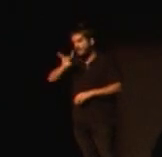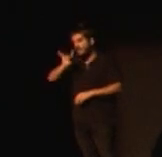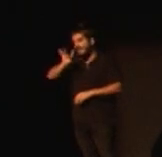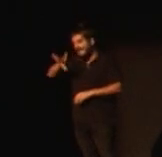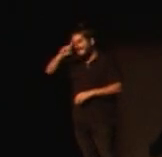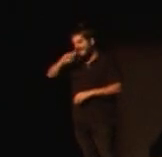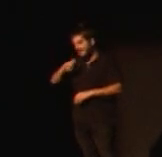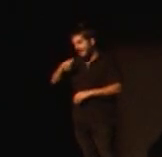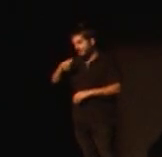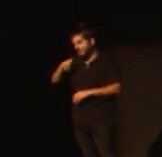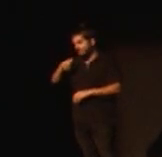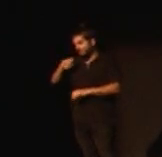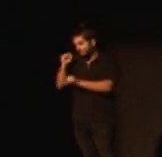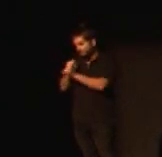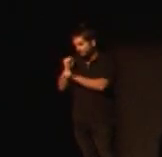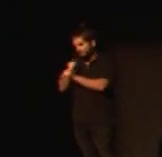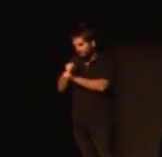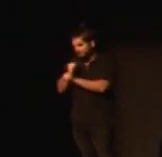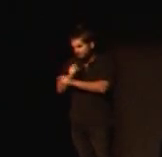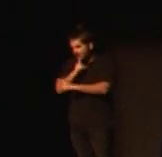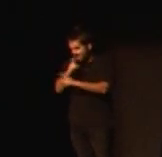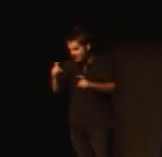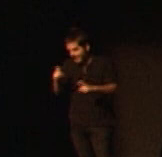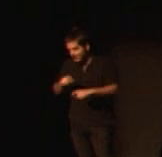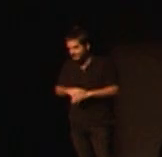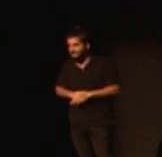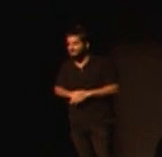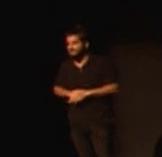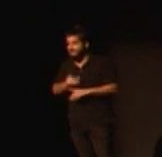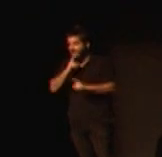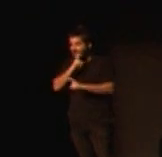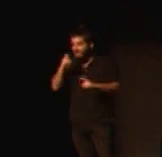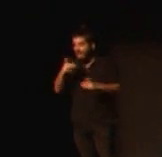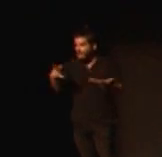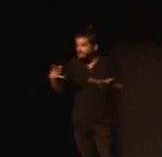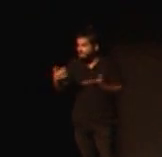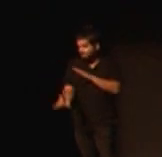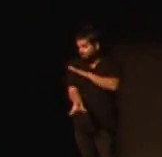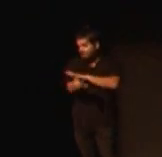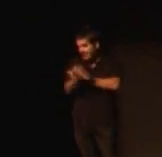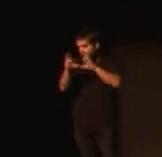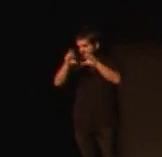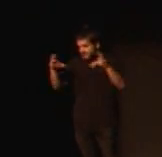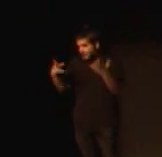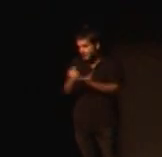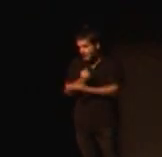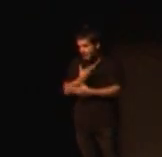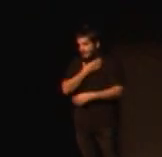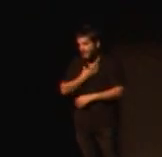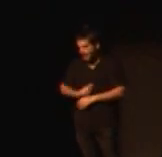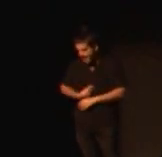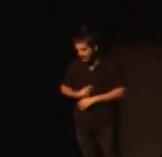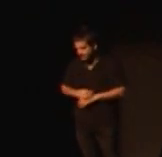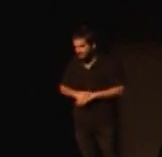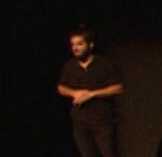esta fundación. Los fundadores son murcianos, todos somos murcianos en la familia. Nos tuvimos que ir a Madrid hace mucho